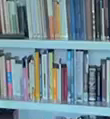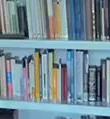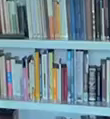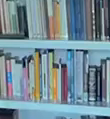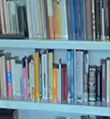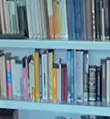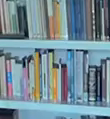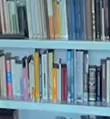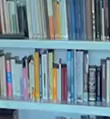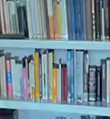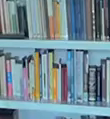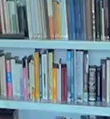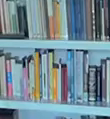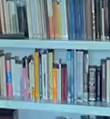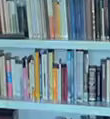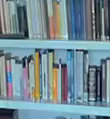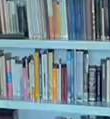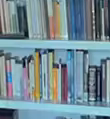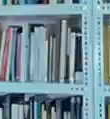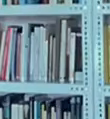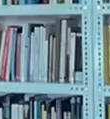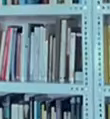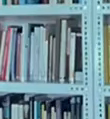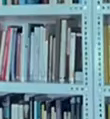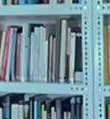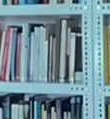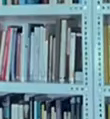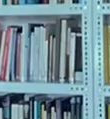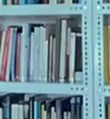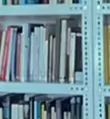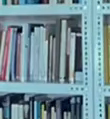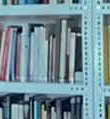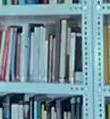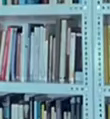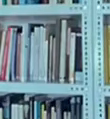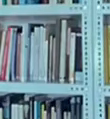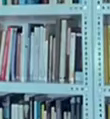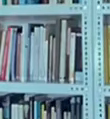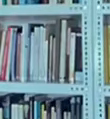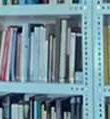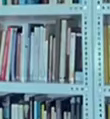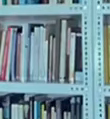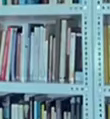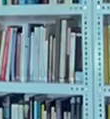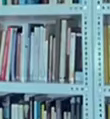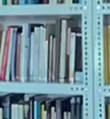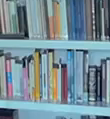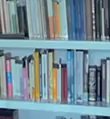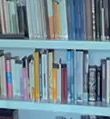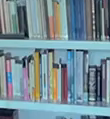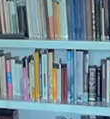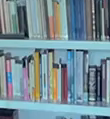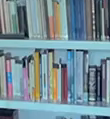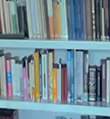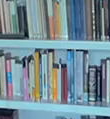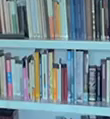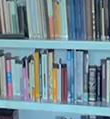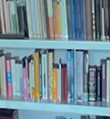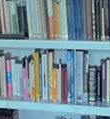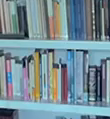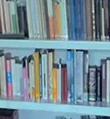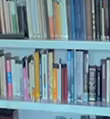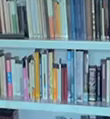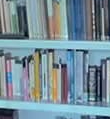de comunicación y más las redes sociales, porque están inundadas de noticias falsas, las llamadas fake